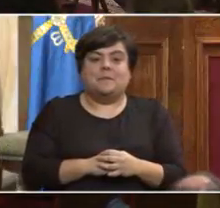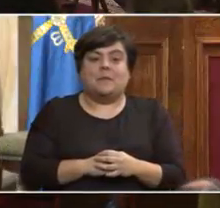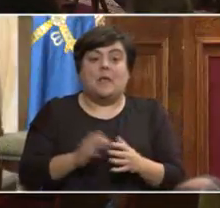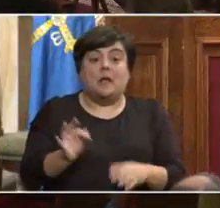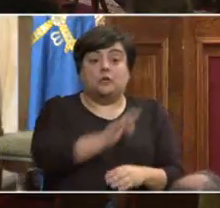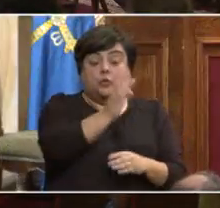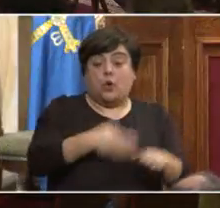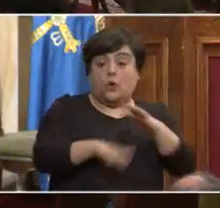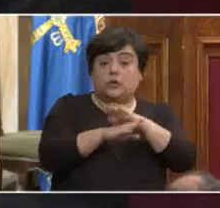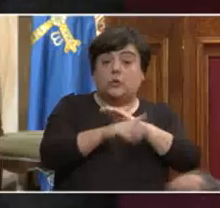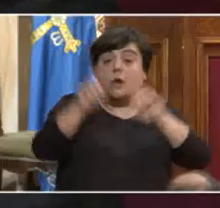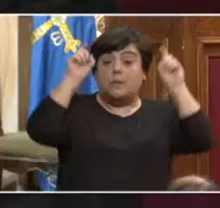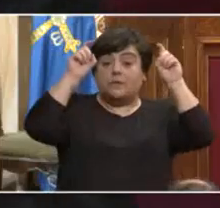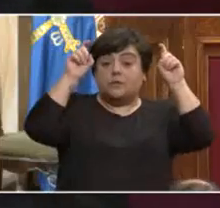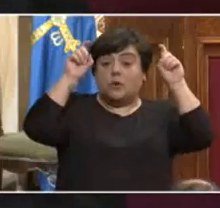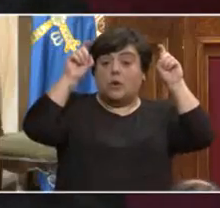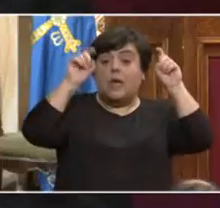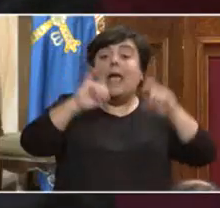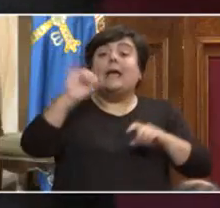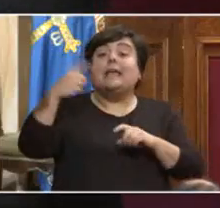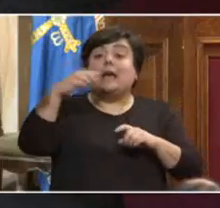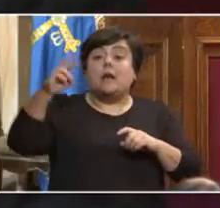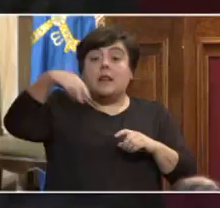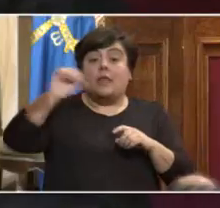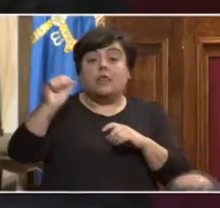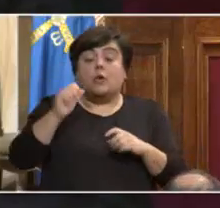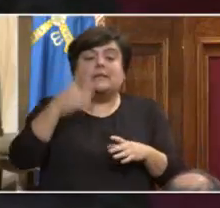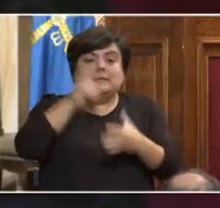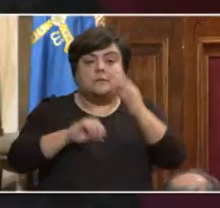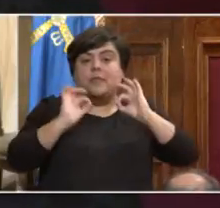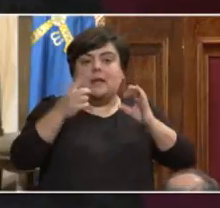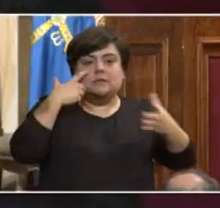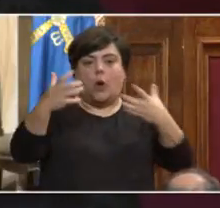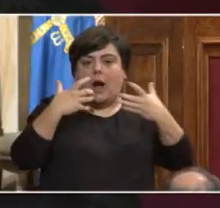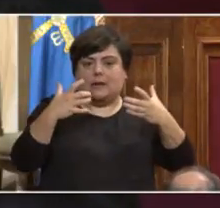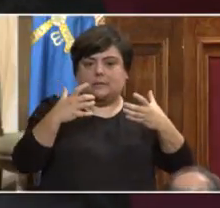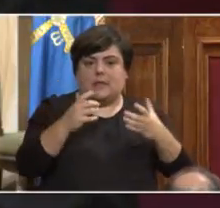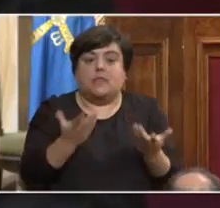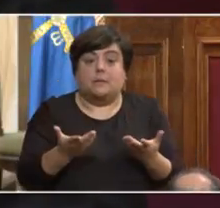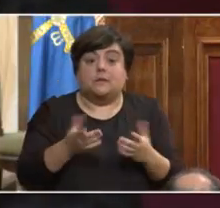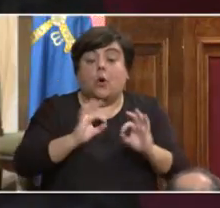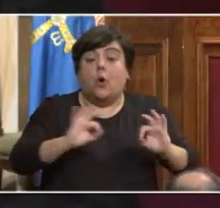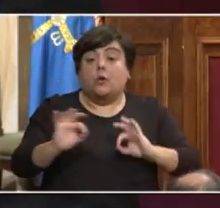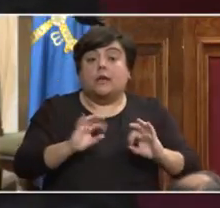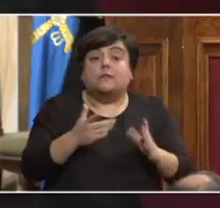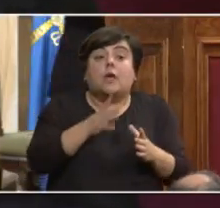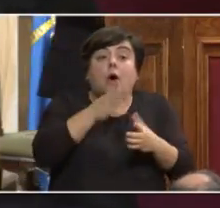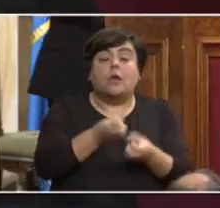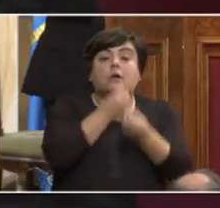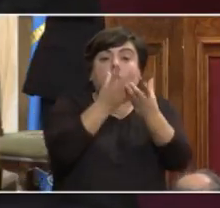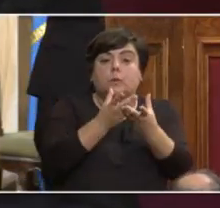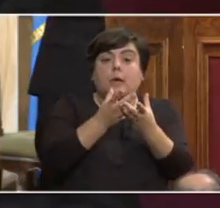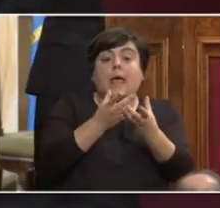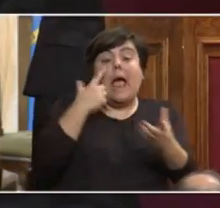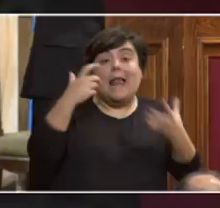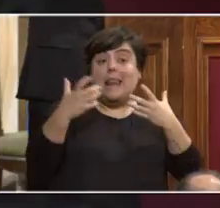Pues continuamos ahora con el profesor Ignacio Ortega, especialista en arte dramático, cuya charla se titula El arte nuevo